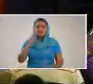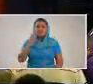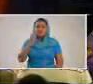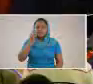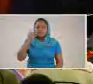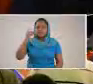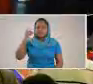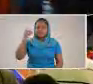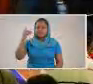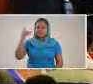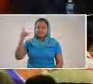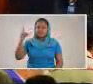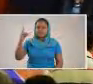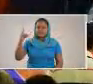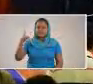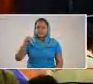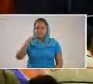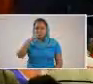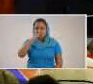levantarás, Señor.